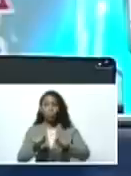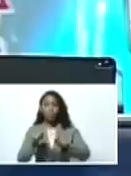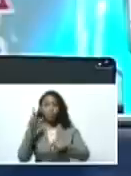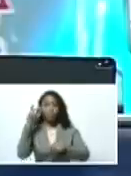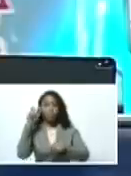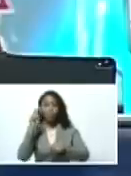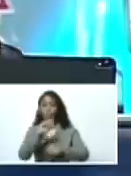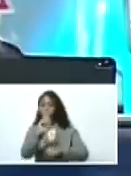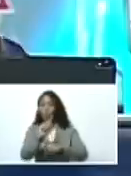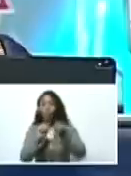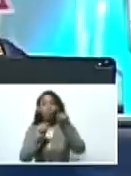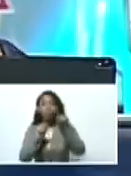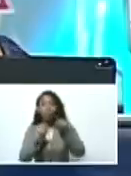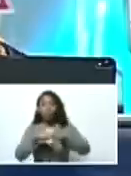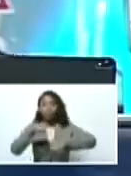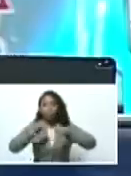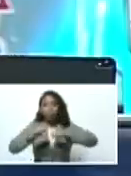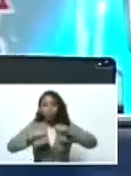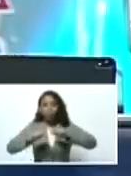No, tú toca.